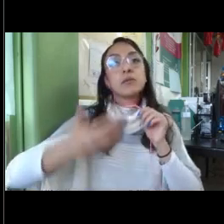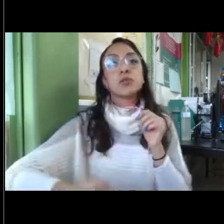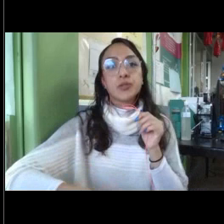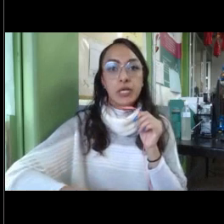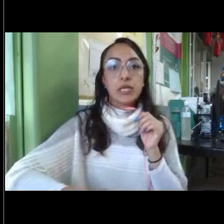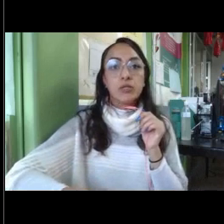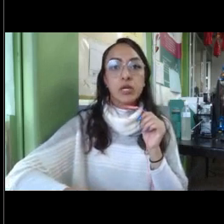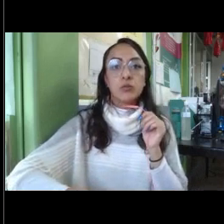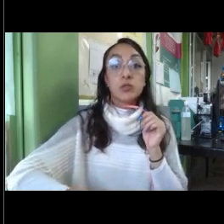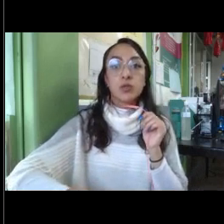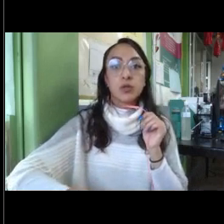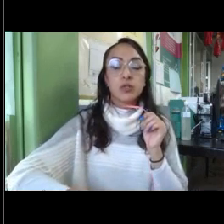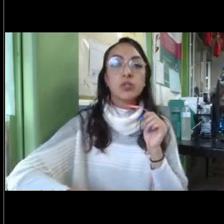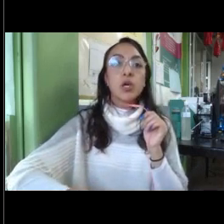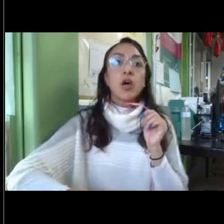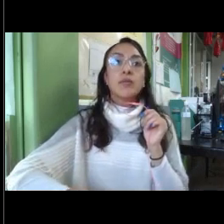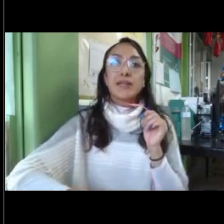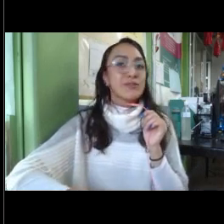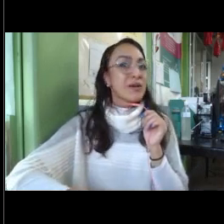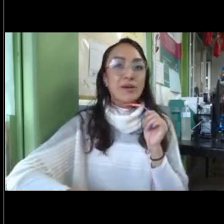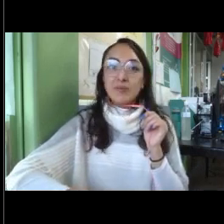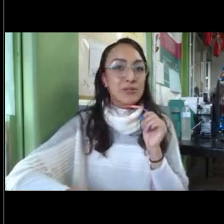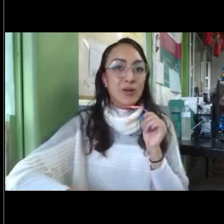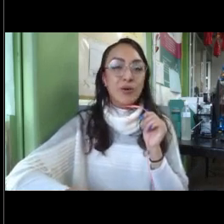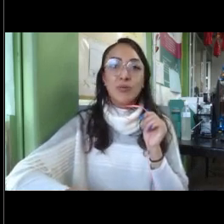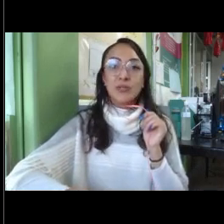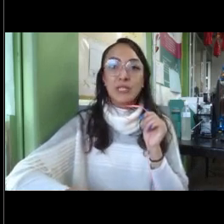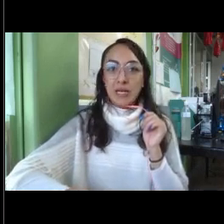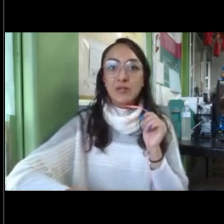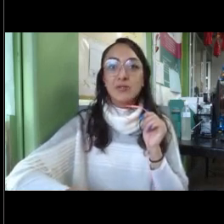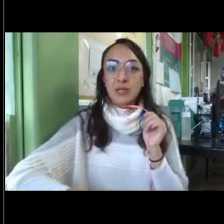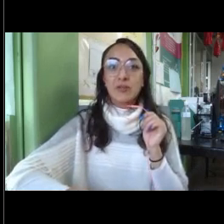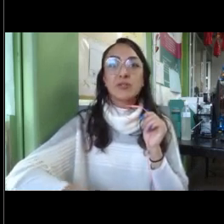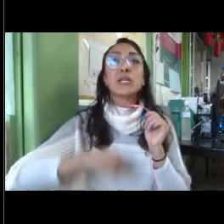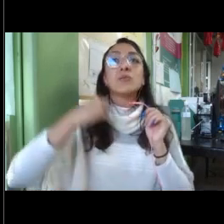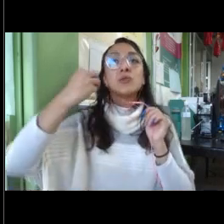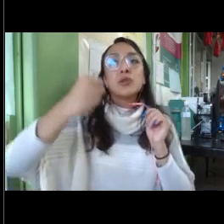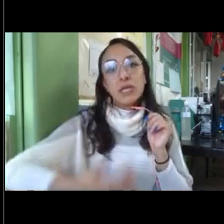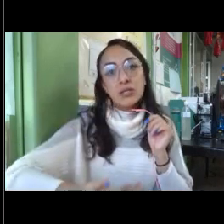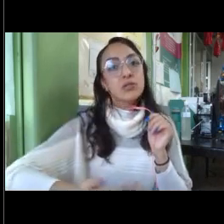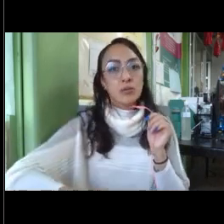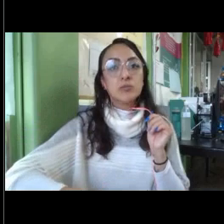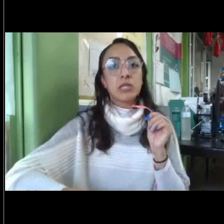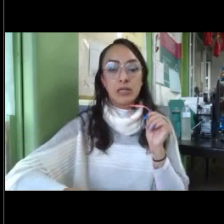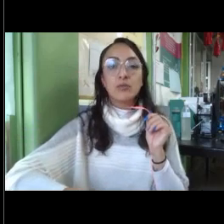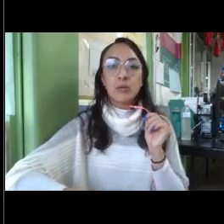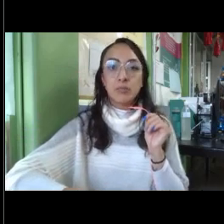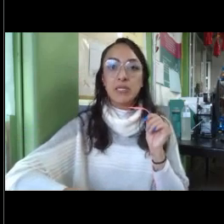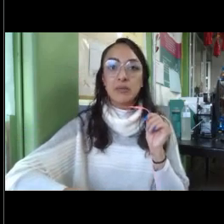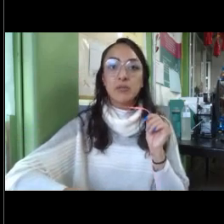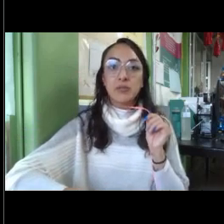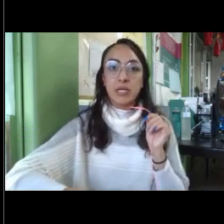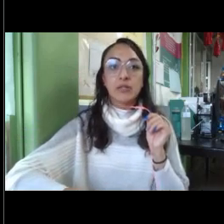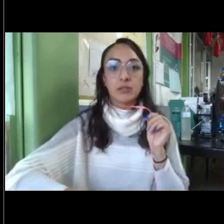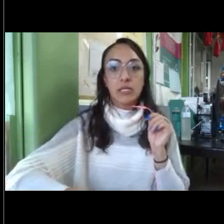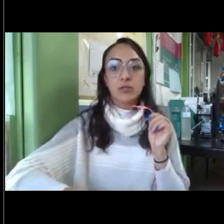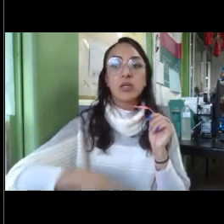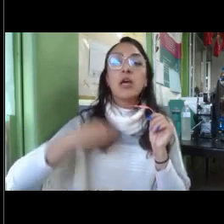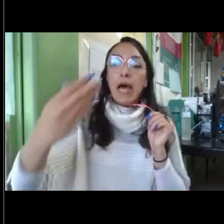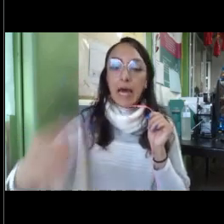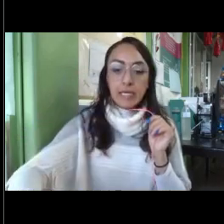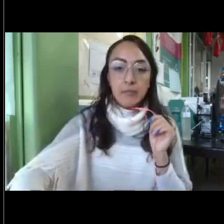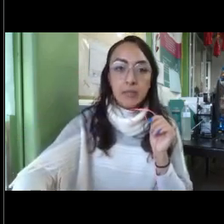la parte emocional de los alumnos sordos, porque no sabemos cómo comunicarnos con ellos y mucho menos cómo tratar una parte emocional